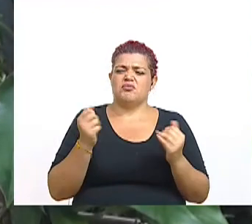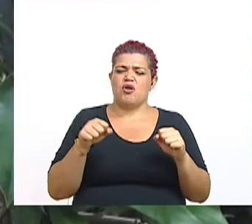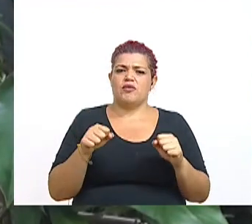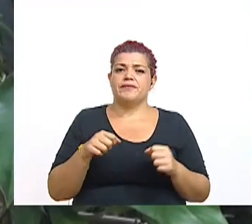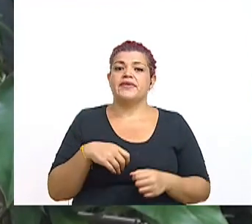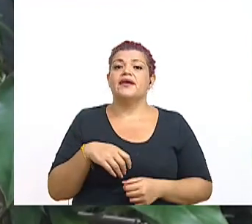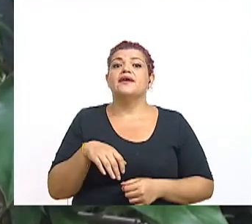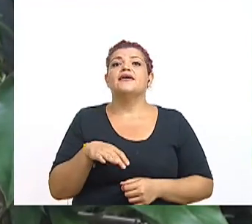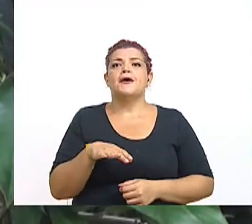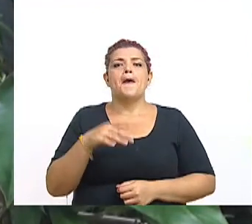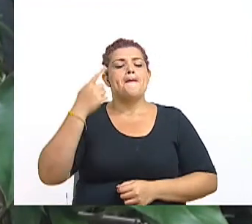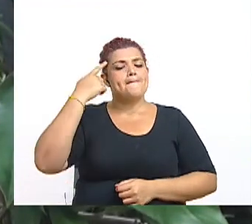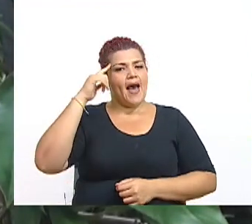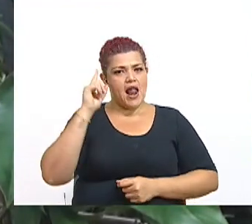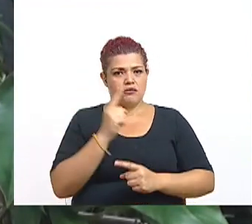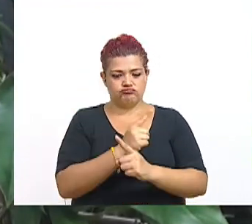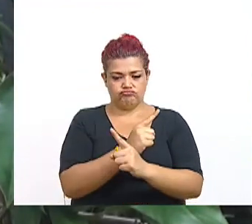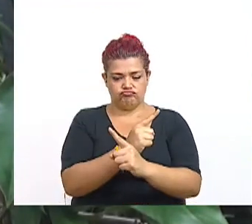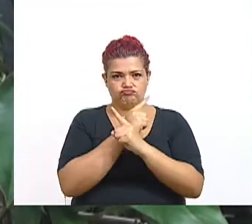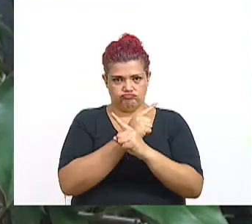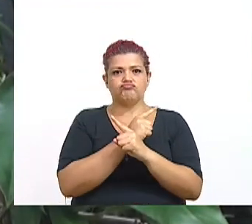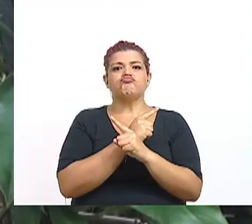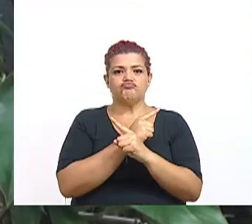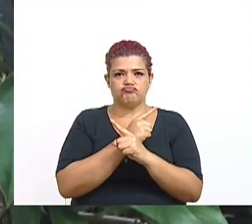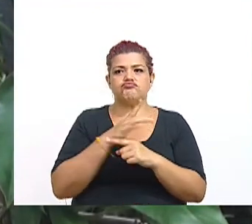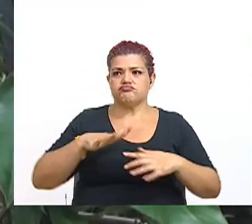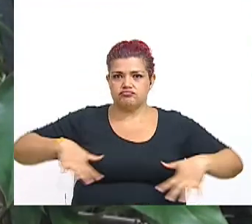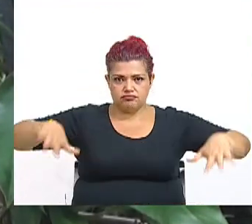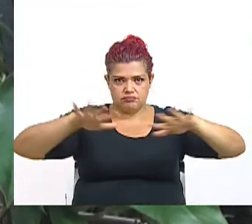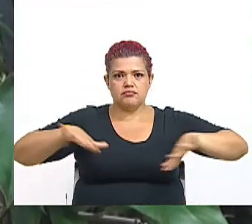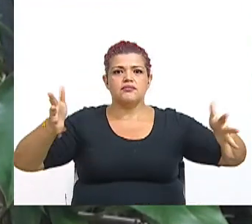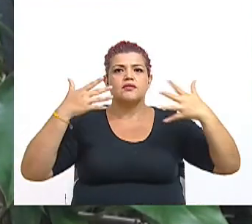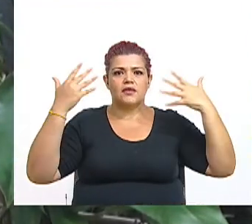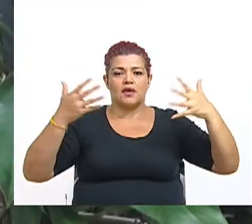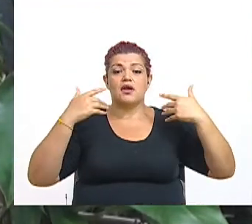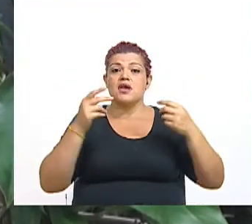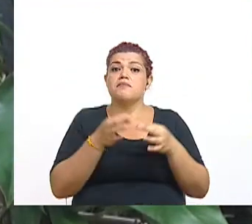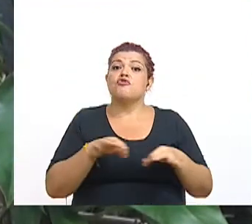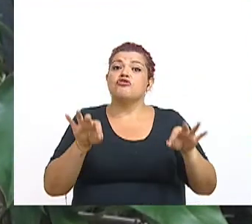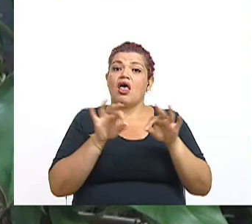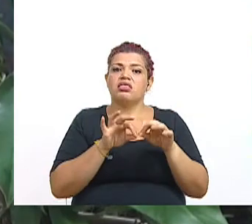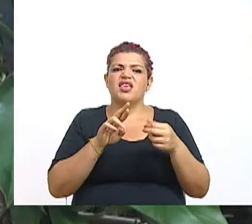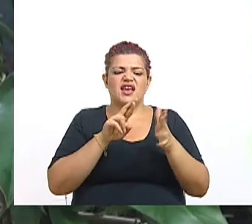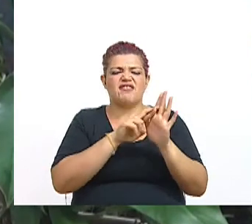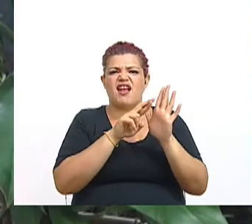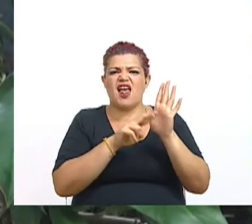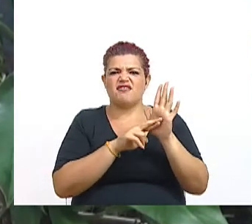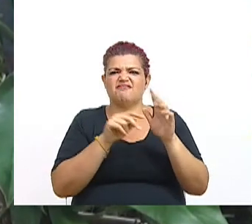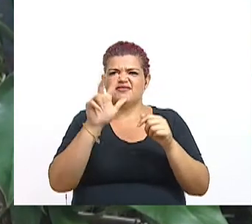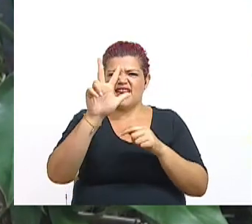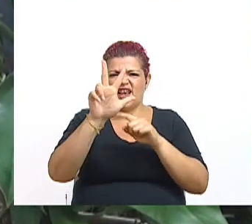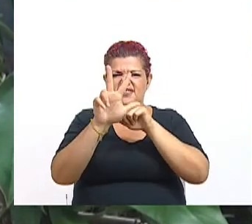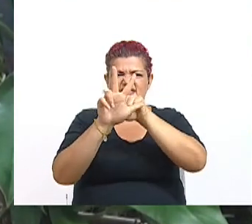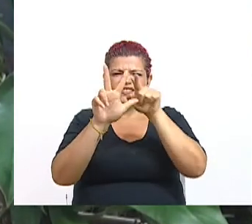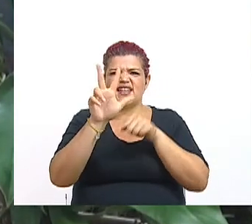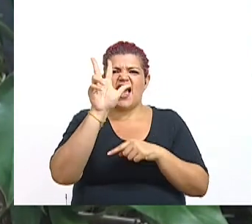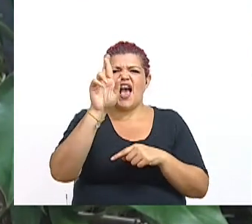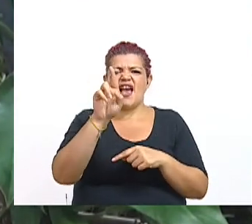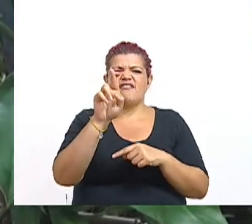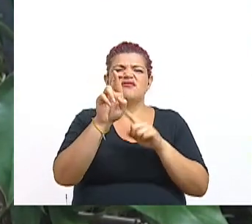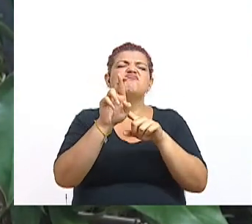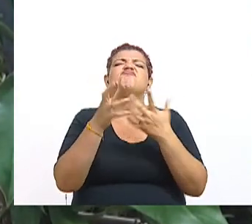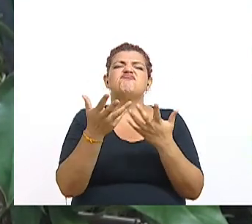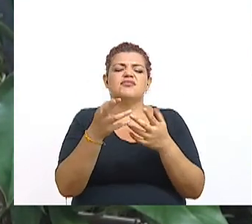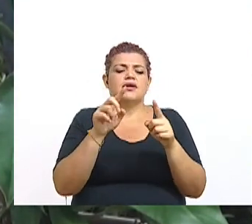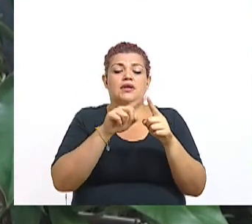Para proteger el medio ambiente es indispensable poner en práctica la regla de los 3 R's, que son reducir, reutilizar y reciclar.